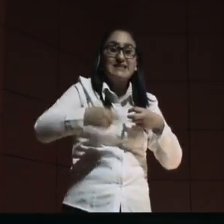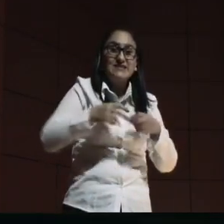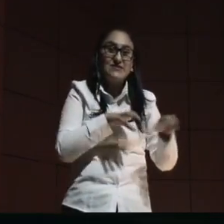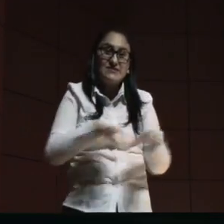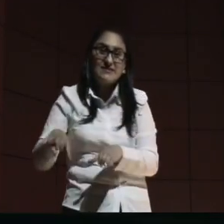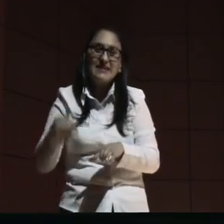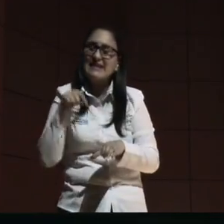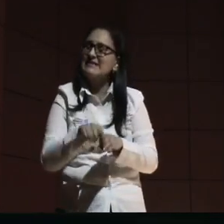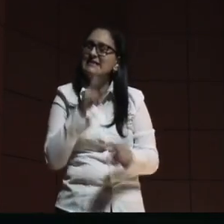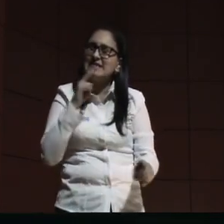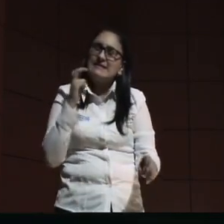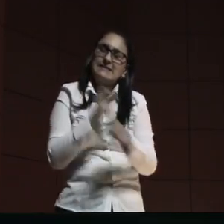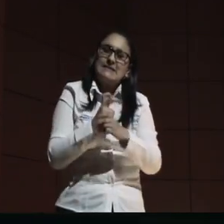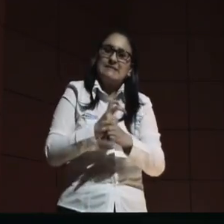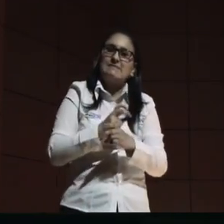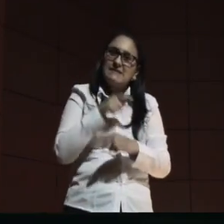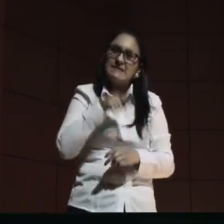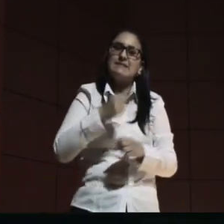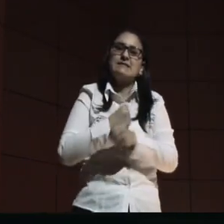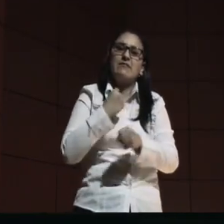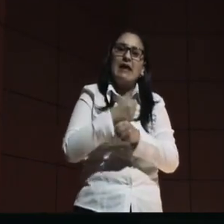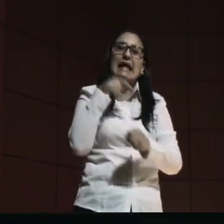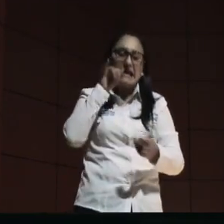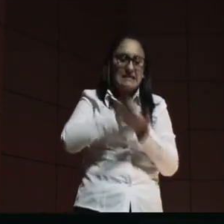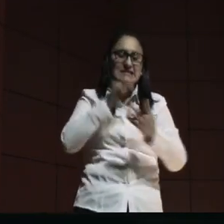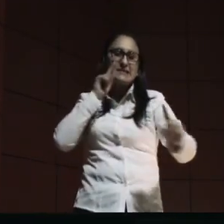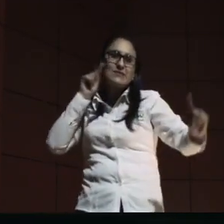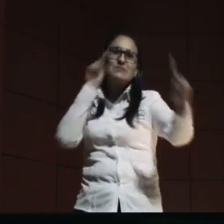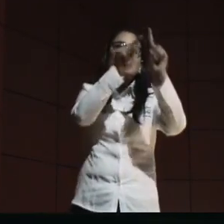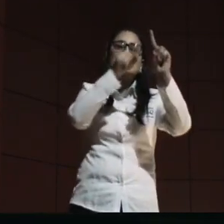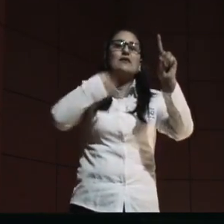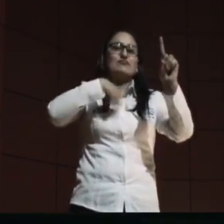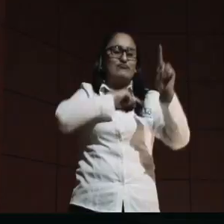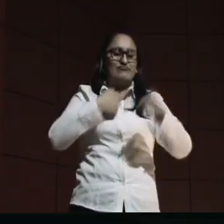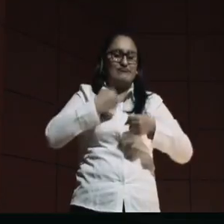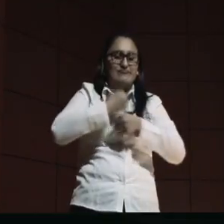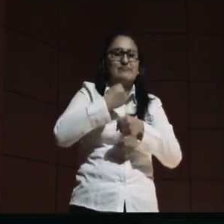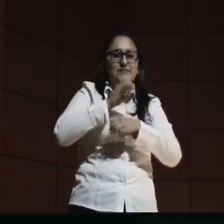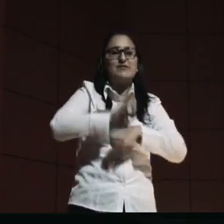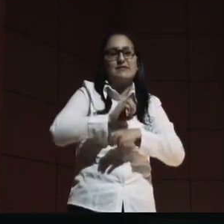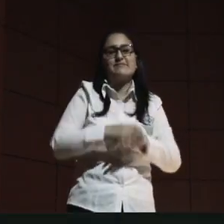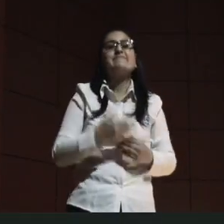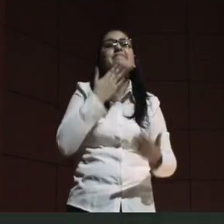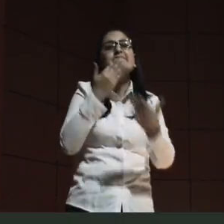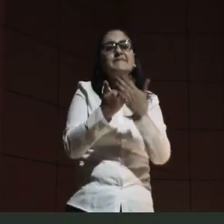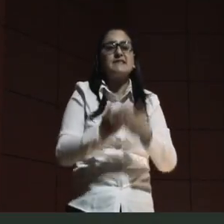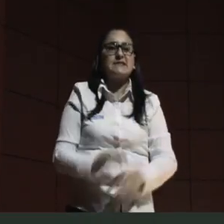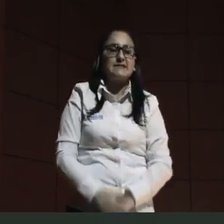trabajo arduo. Y esa es la apuesta que hacemos desde Empoderemos. Muchas gracias.